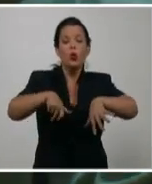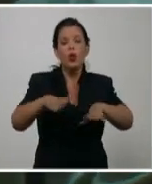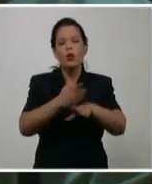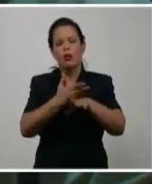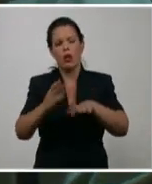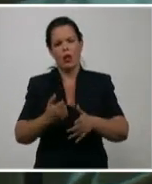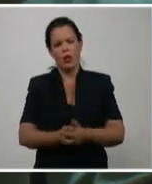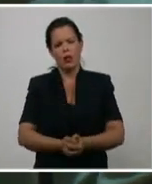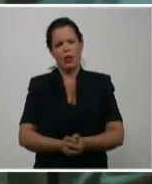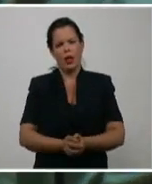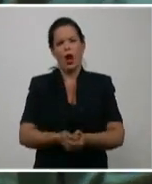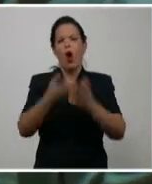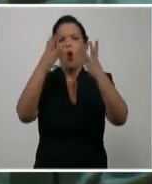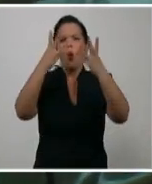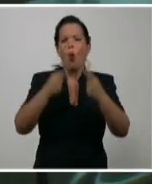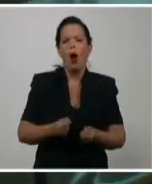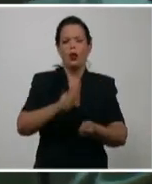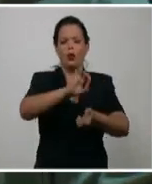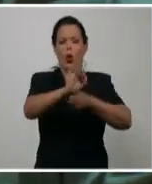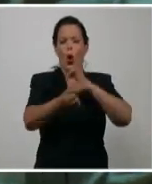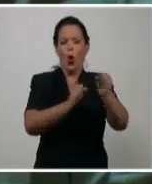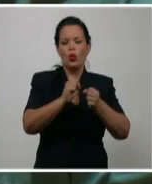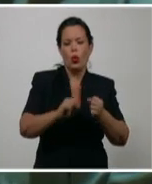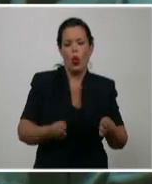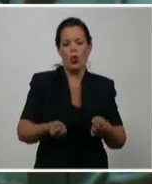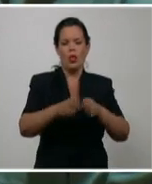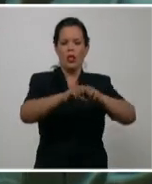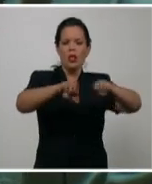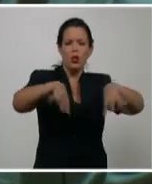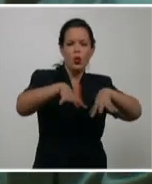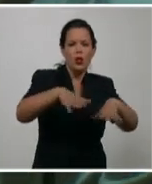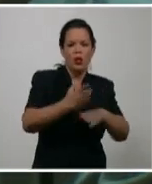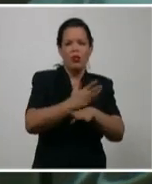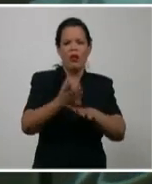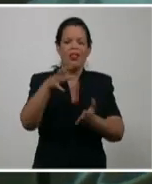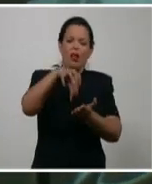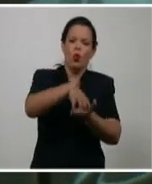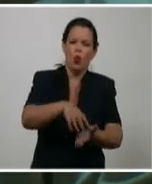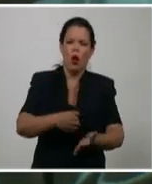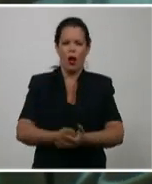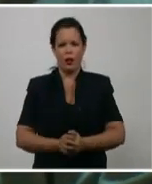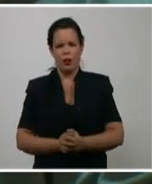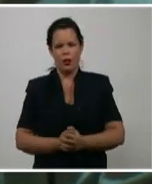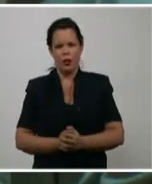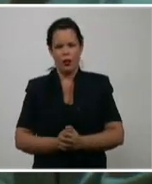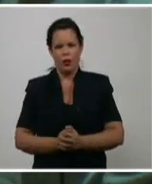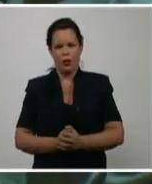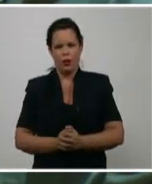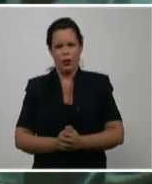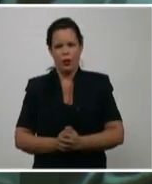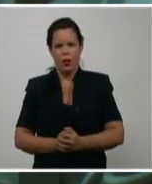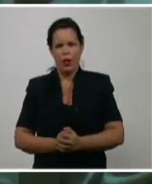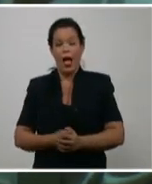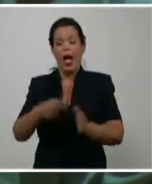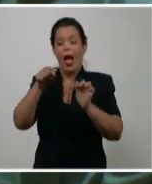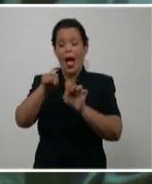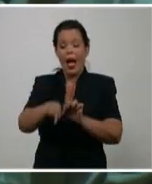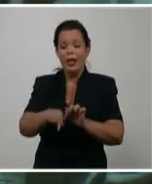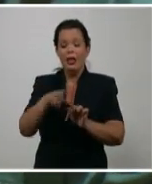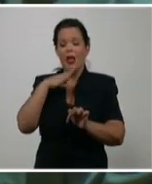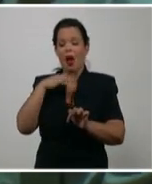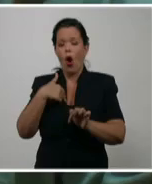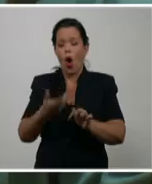de controles de foco que estamos trabajando. ¿Qué generó? El tema de la fuente de infección tiene que ser la